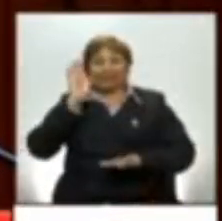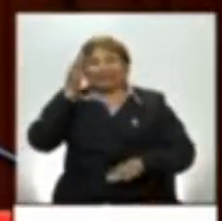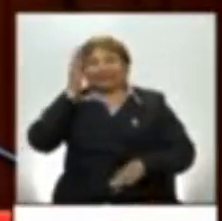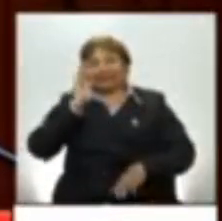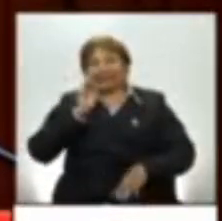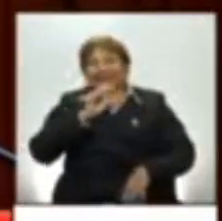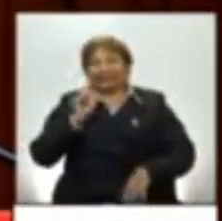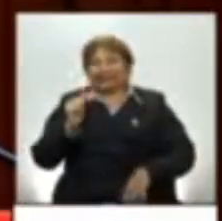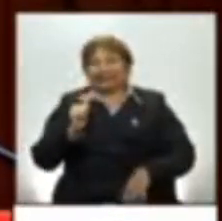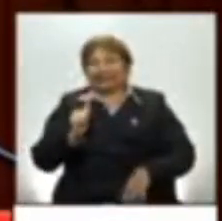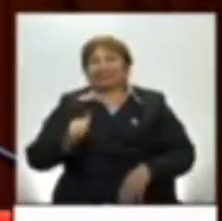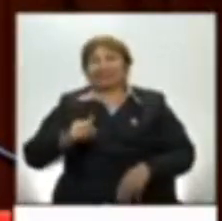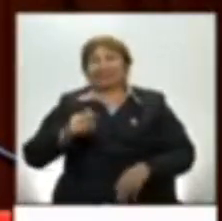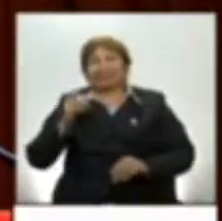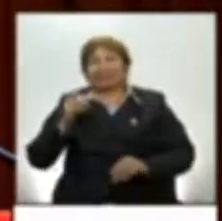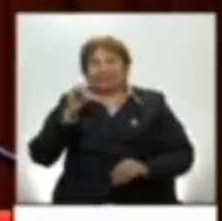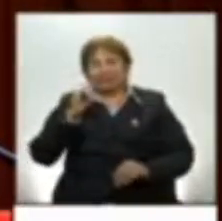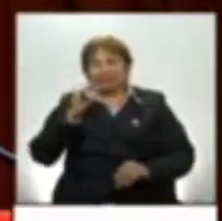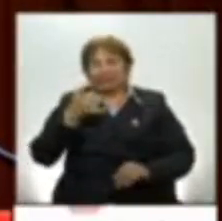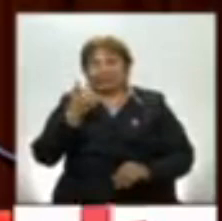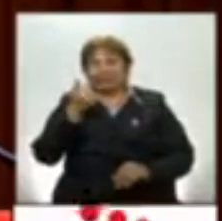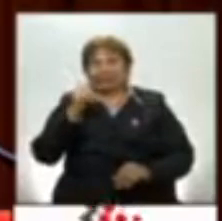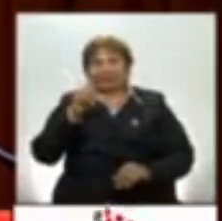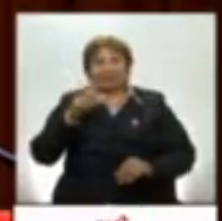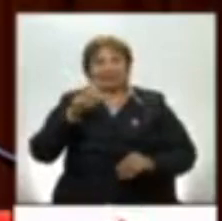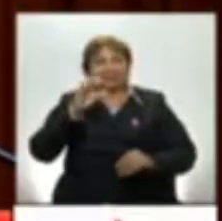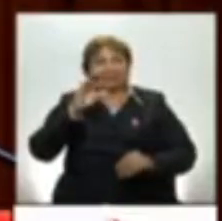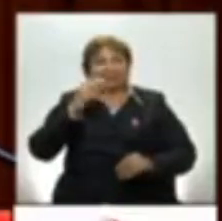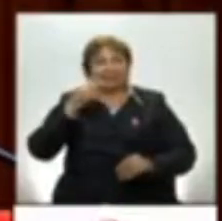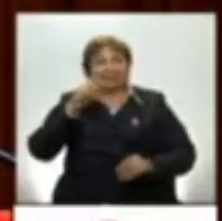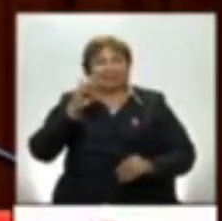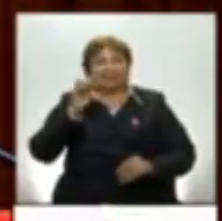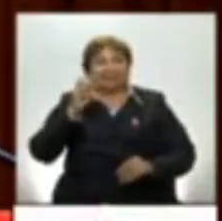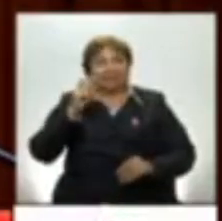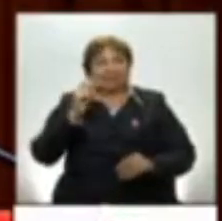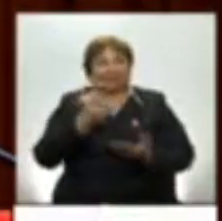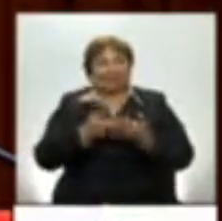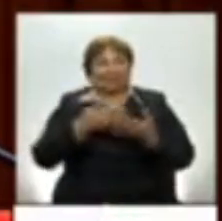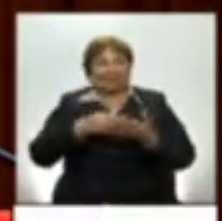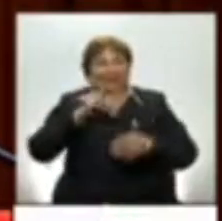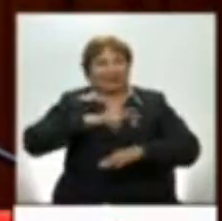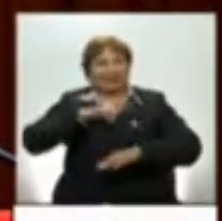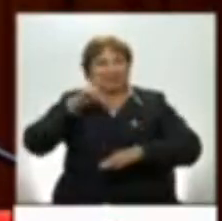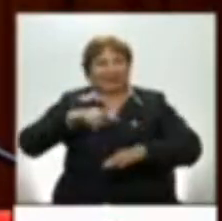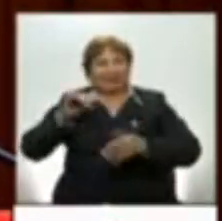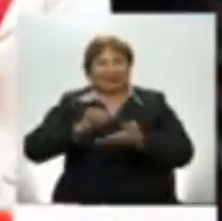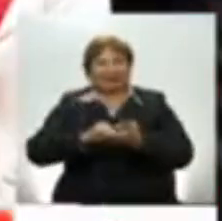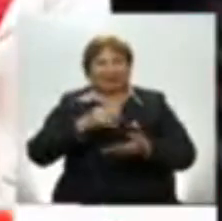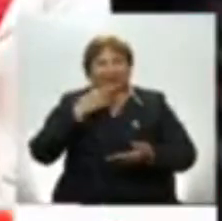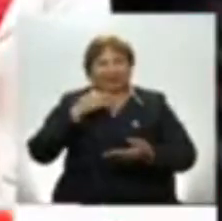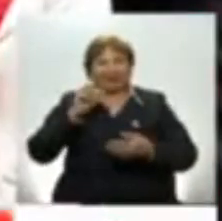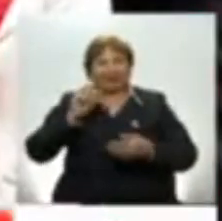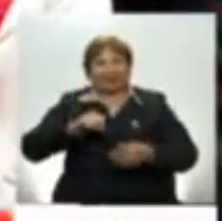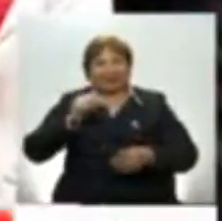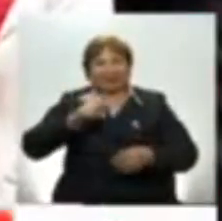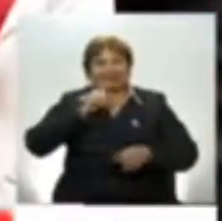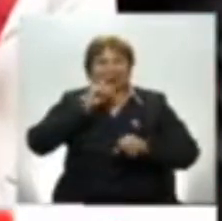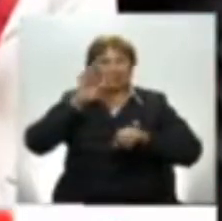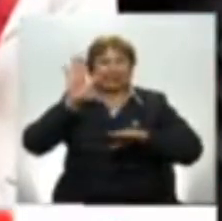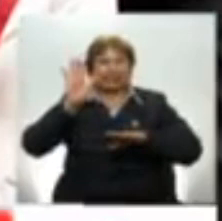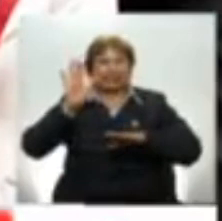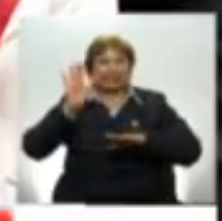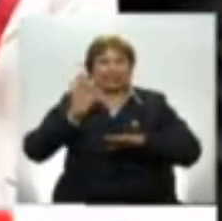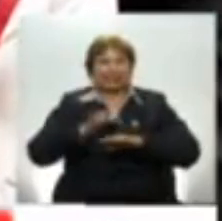patria, por Yauyos, por mi Cañete y las demás provincias de mi región, sí, prometo. Si así lo